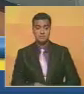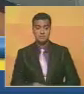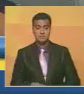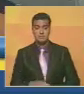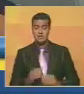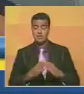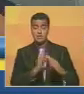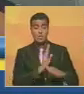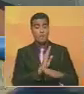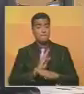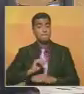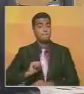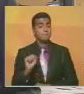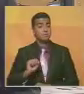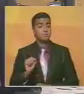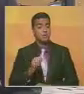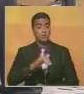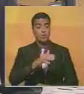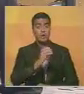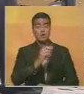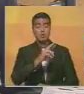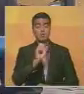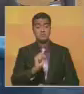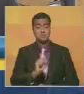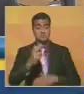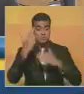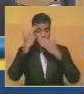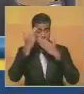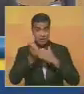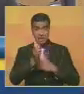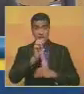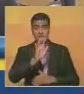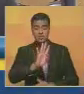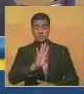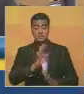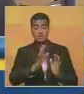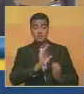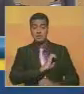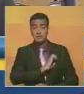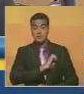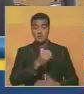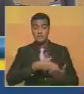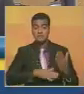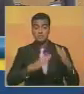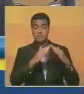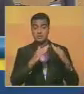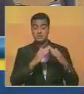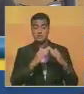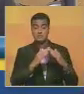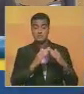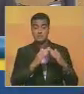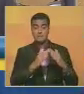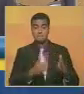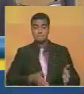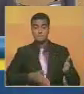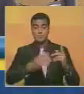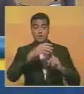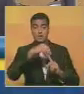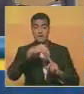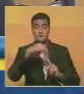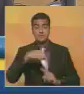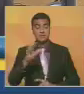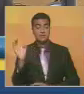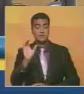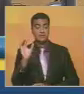De todos los cuerpos policiales. Juan Cortés fue secuestrado el pasado 14 de enero cuando salía de su residencia ubicada en la urbanización Altamira, aquí